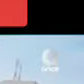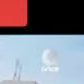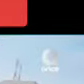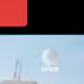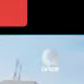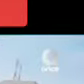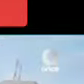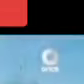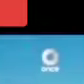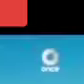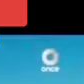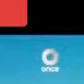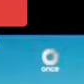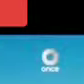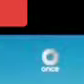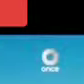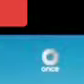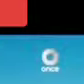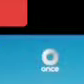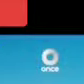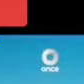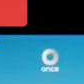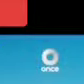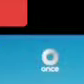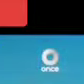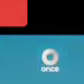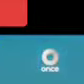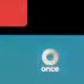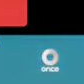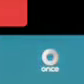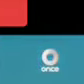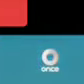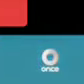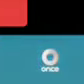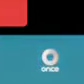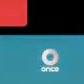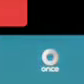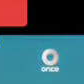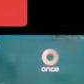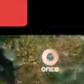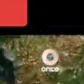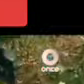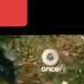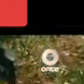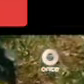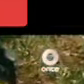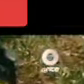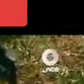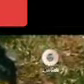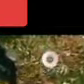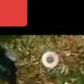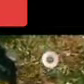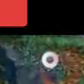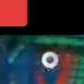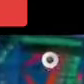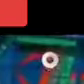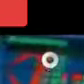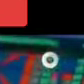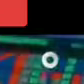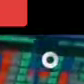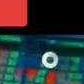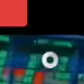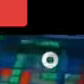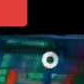ganancias compartidas. Sin embargo, allí donde instalaron sus aerogeneradores, instalaron también